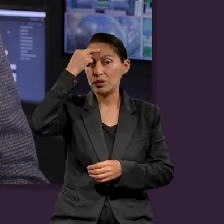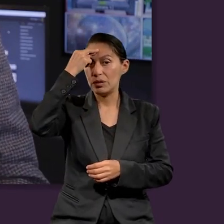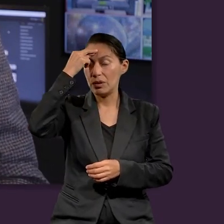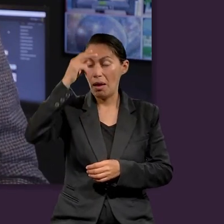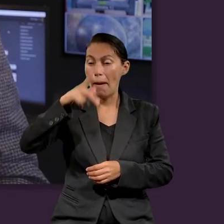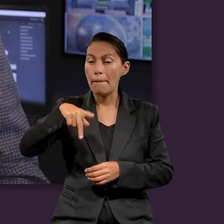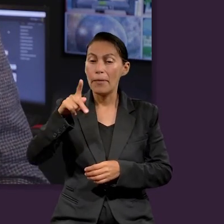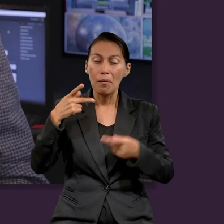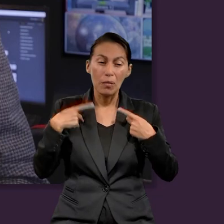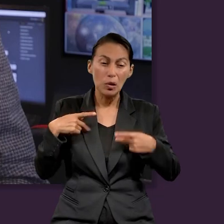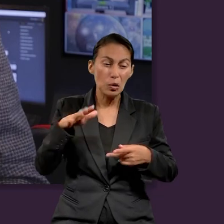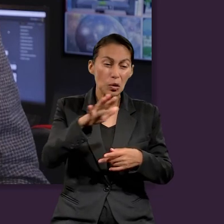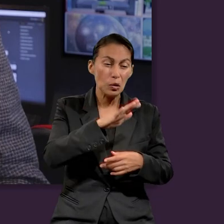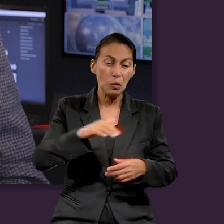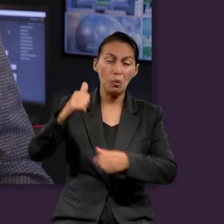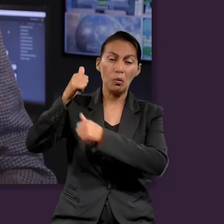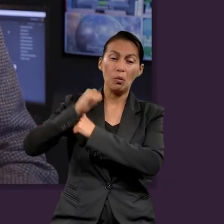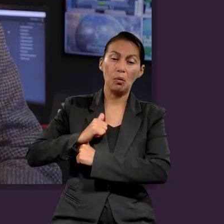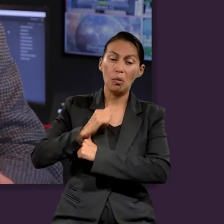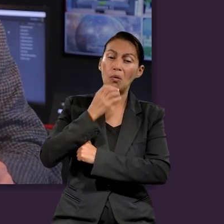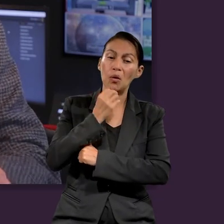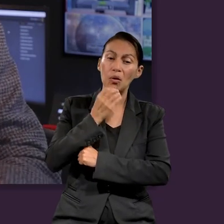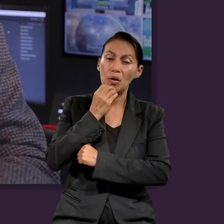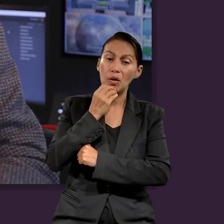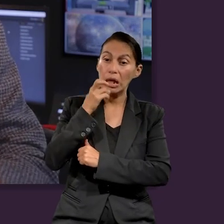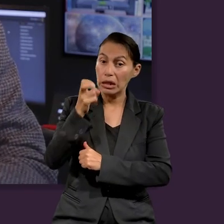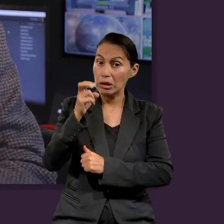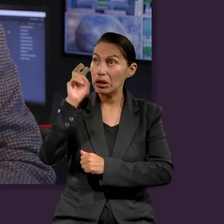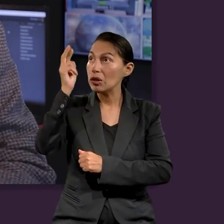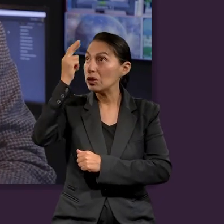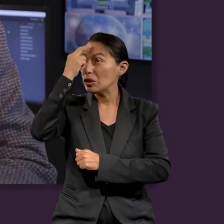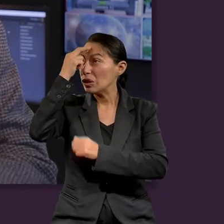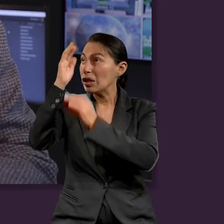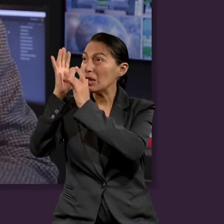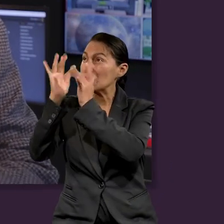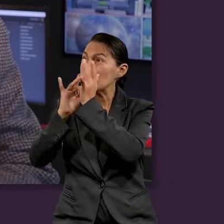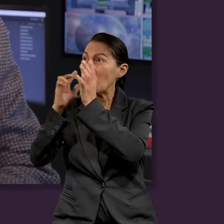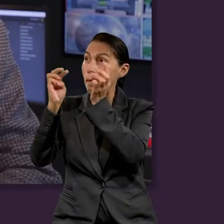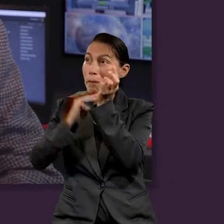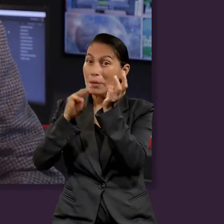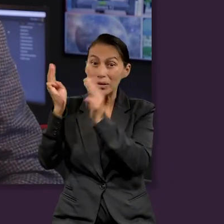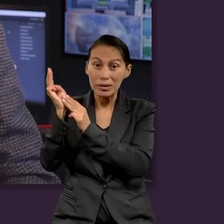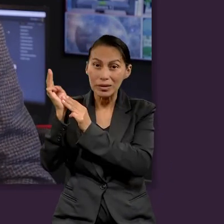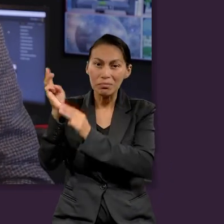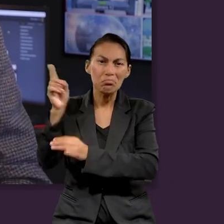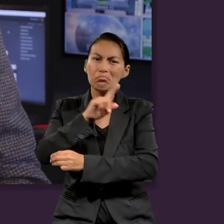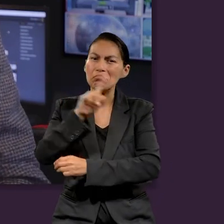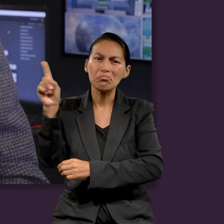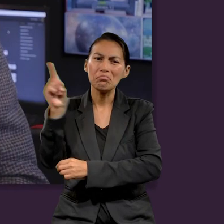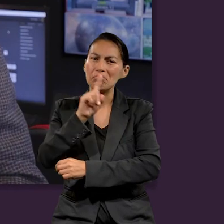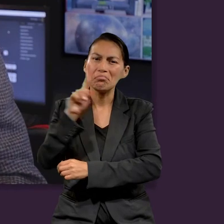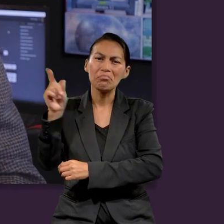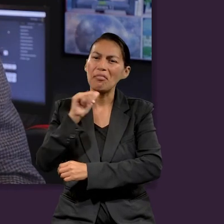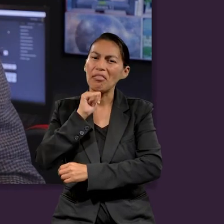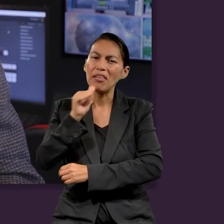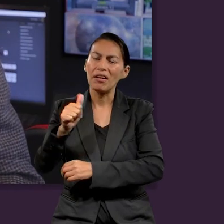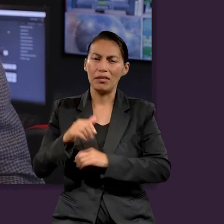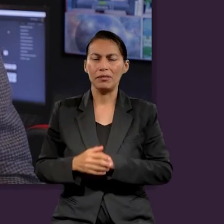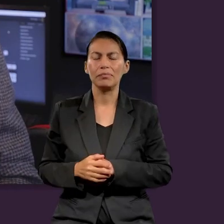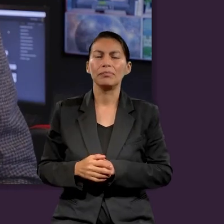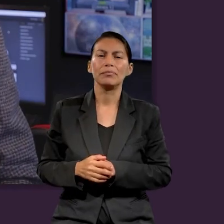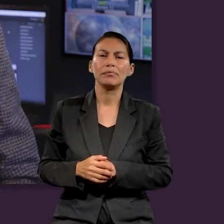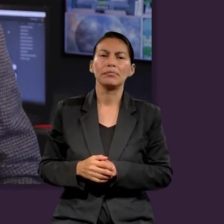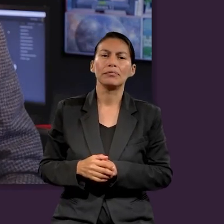pesar de esto las autoridades judías nunca reconocieron a Jesús como El Mesías en